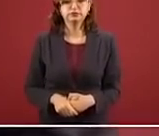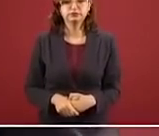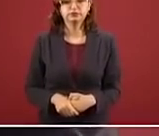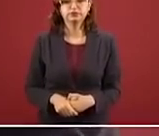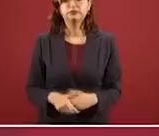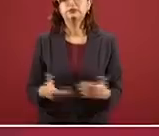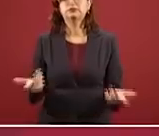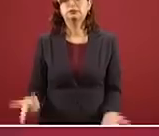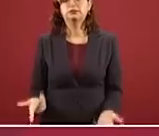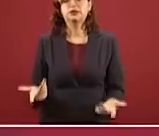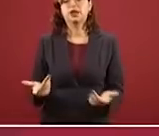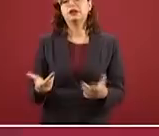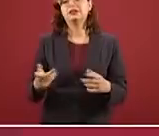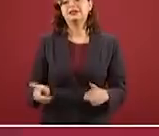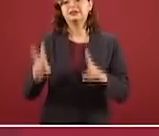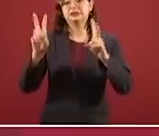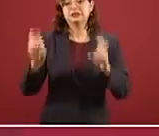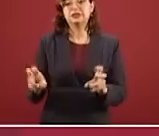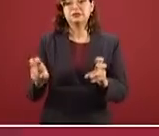el acueducto